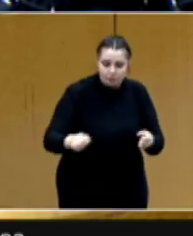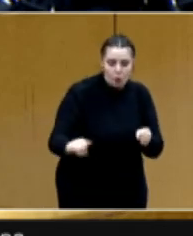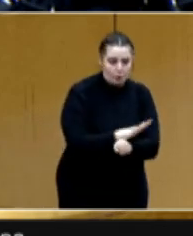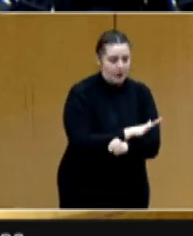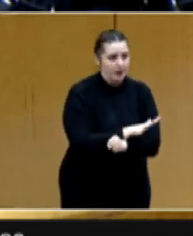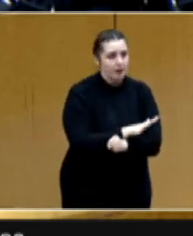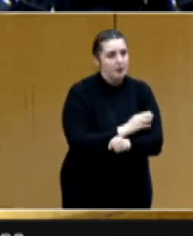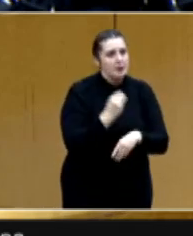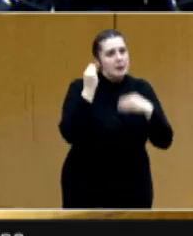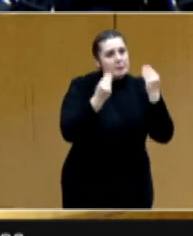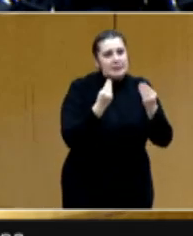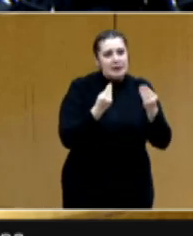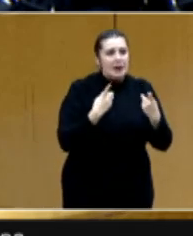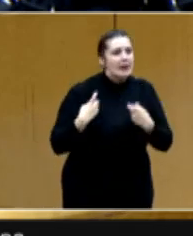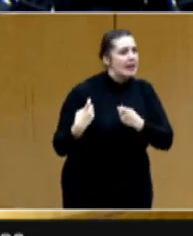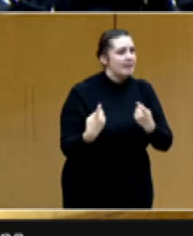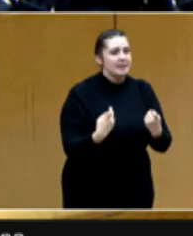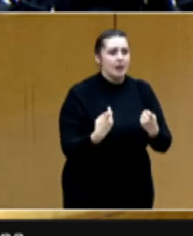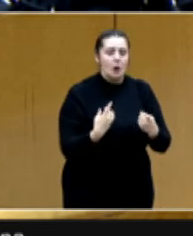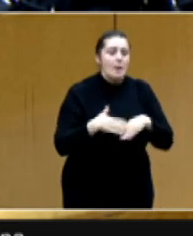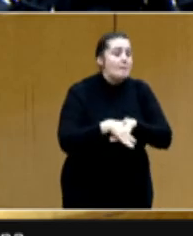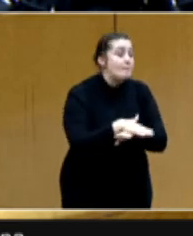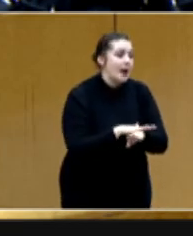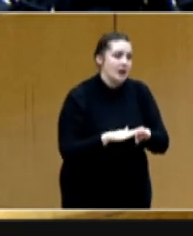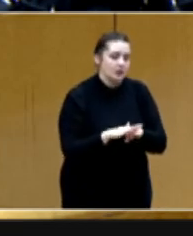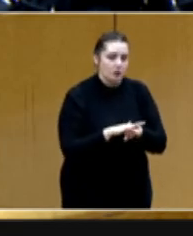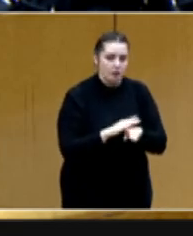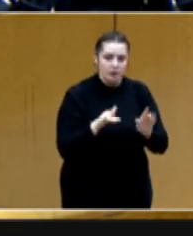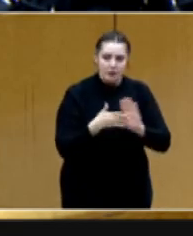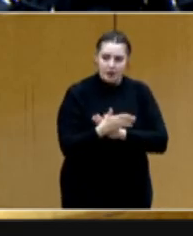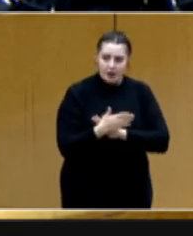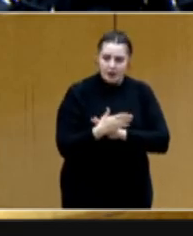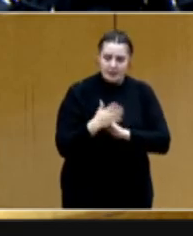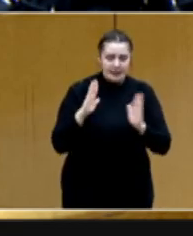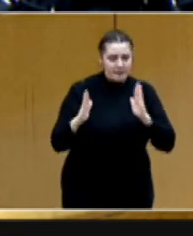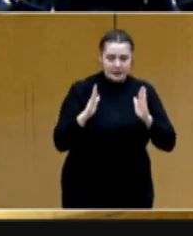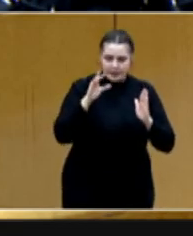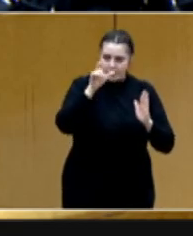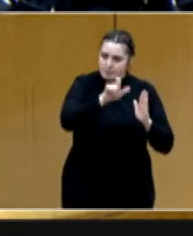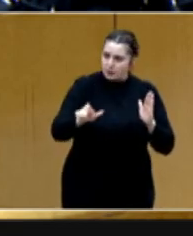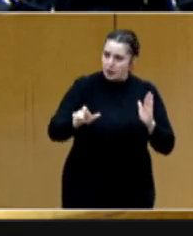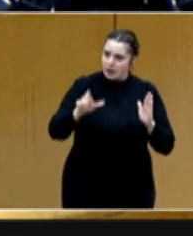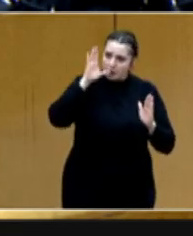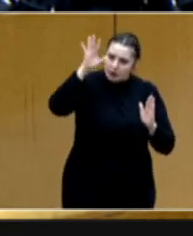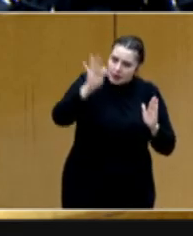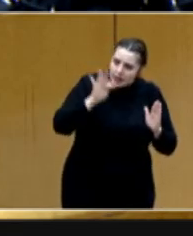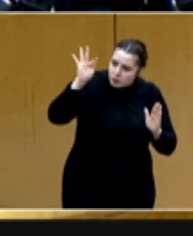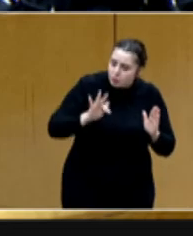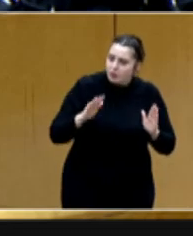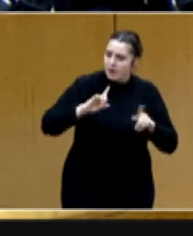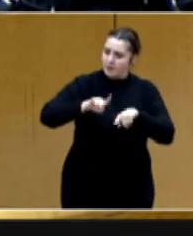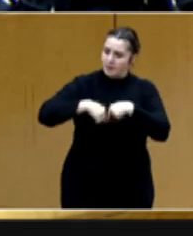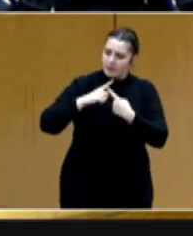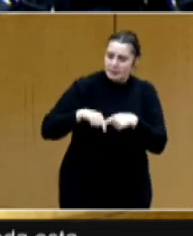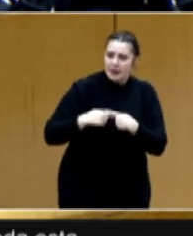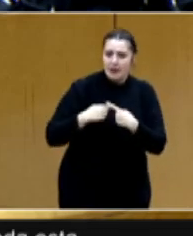necesario es imprescindible haber escuchado durante toda esta fase a las personas a las familias a las asociaciones del